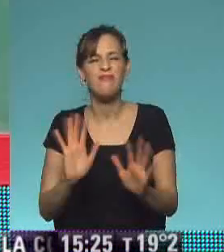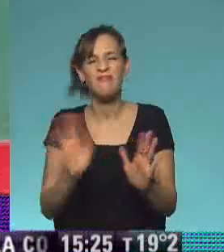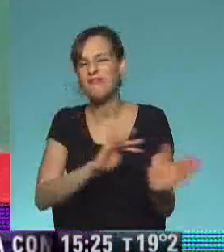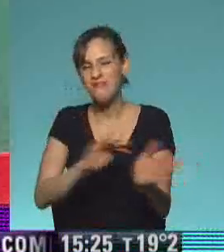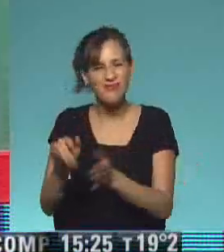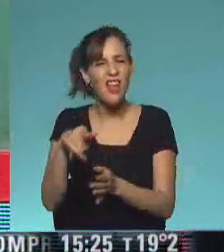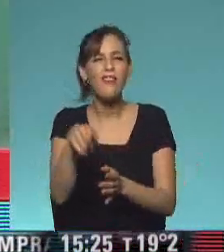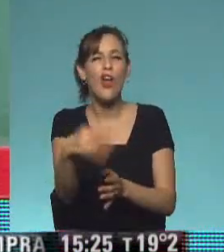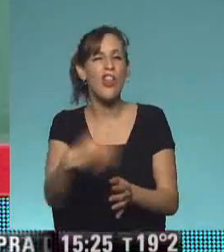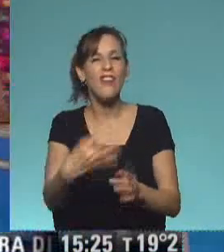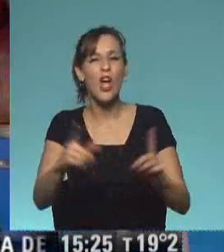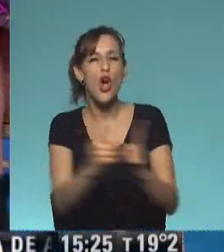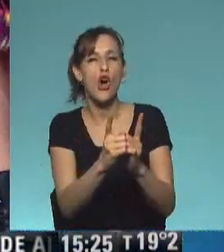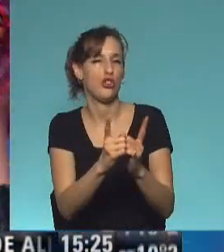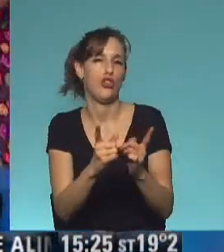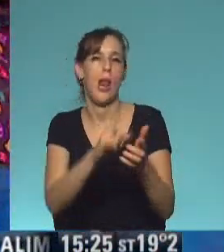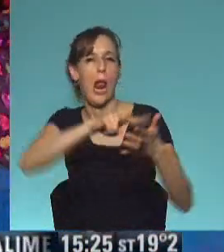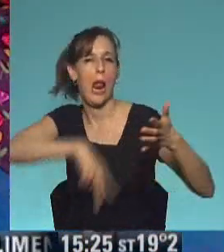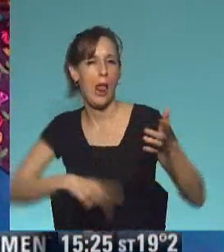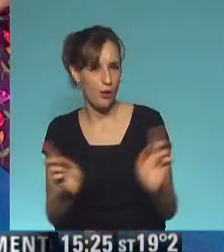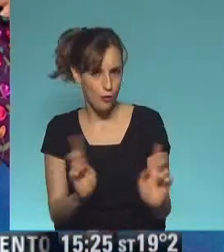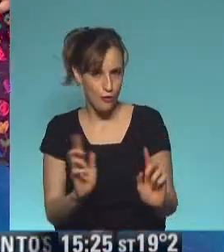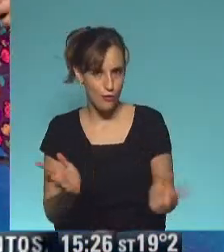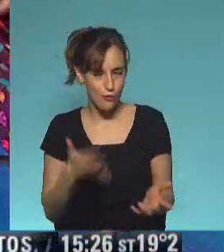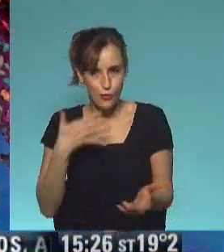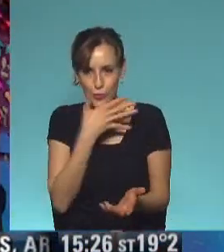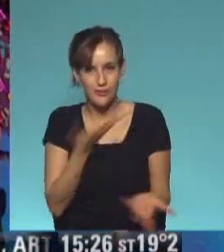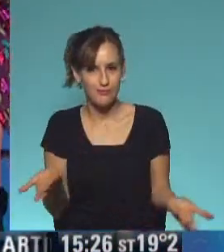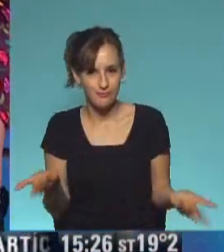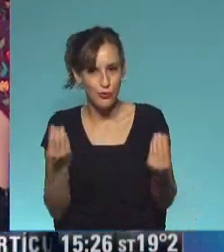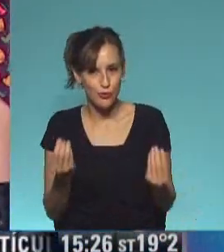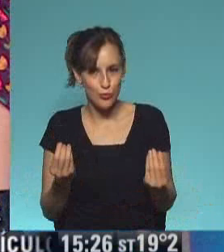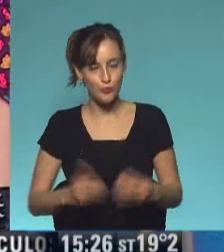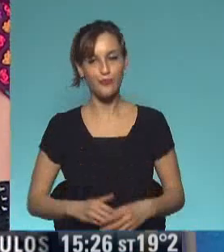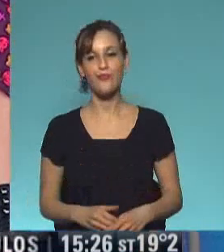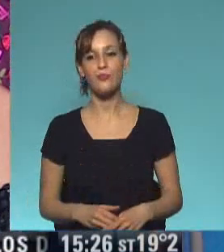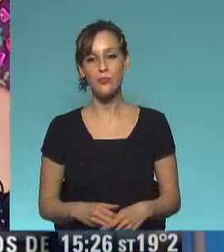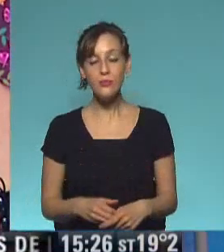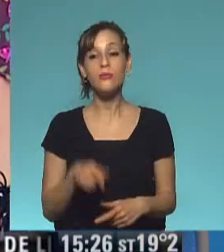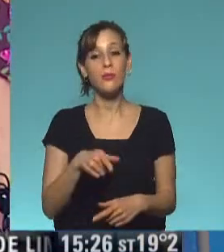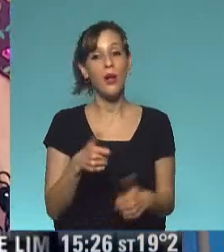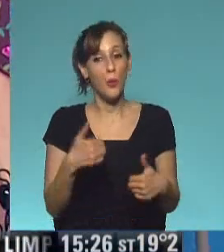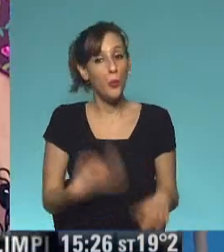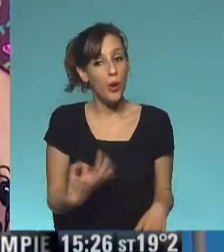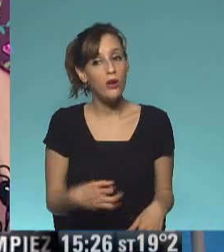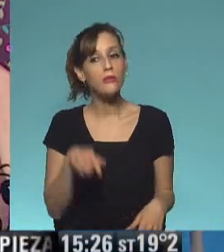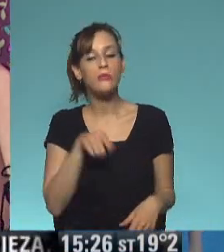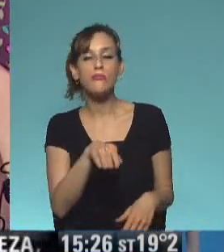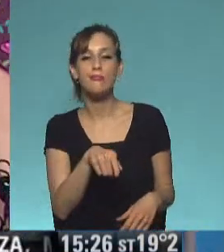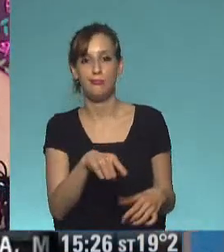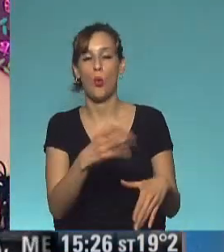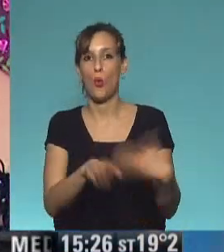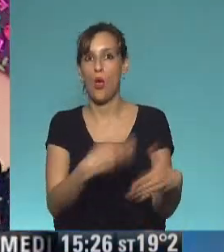que podamos entender bien el juego. Bien. Quisimos hacerlo, quisimos. Sí. Está no buenísimo, hay que inventar un